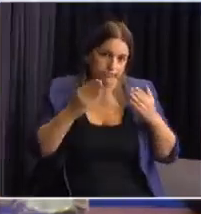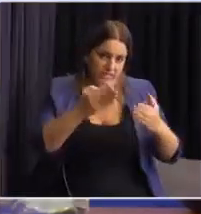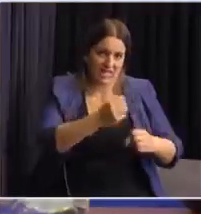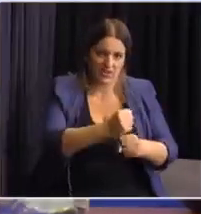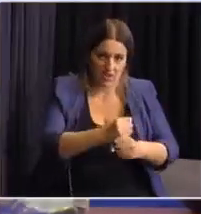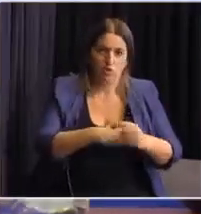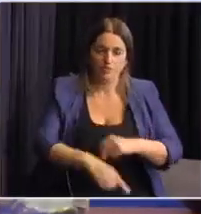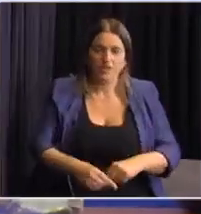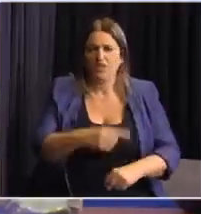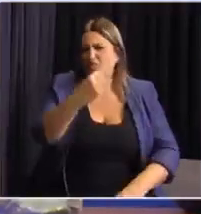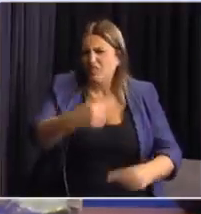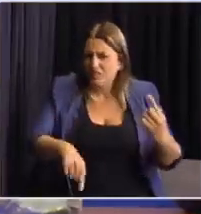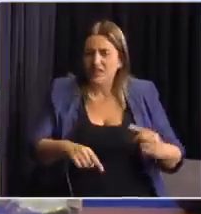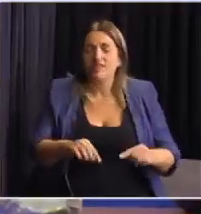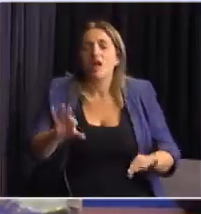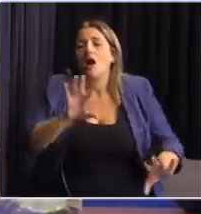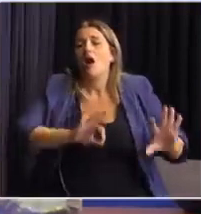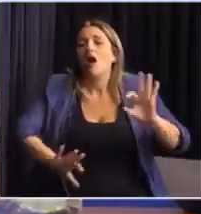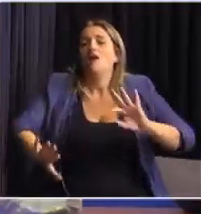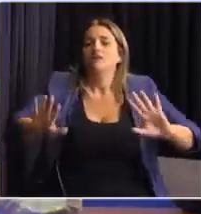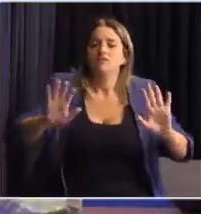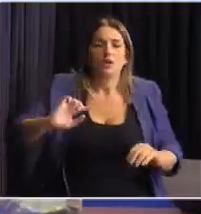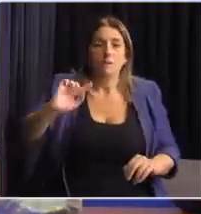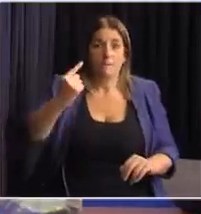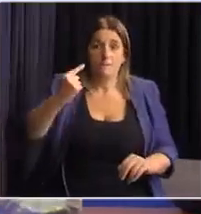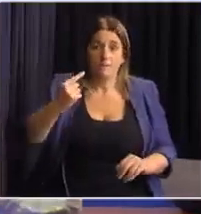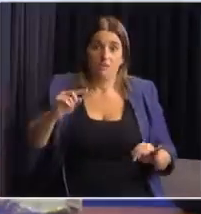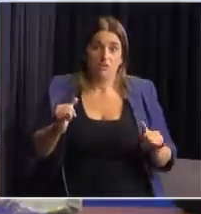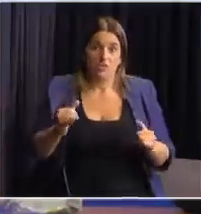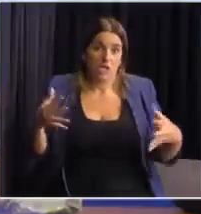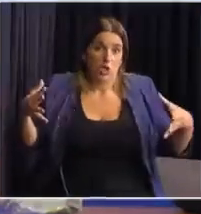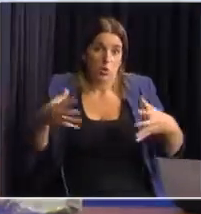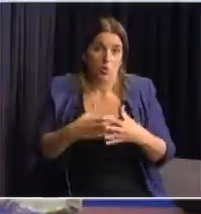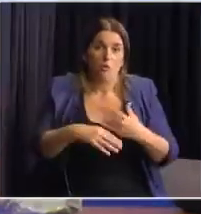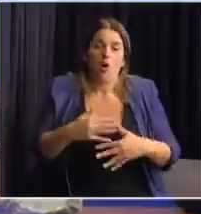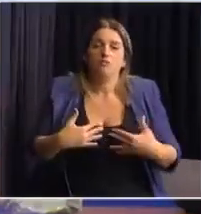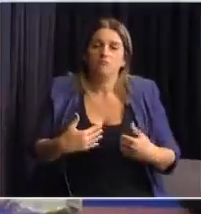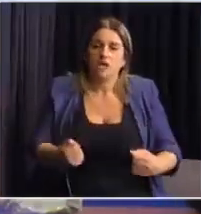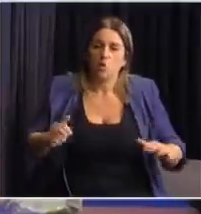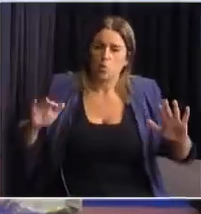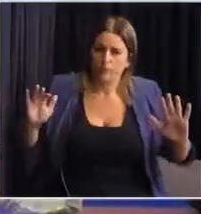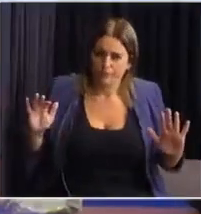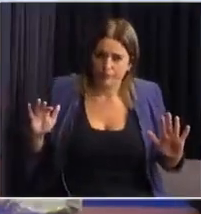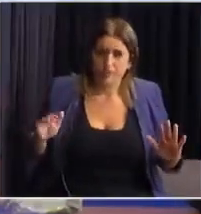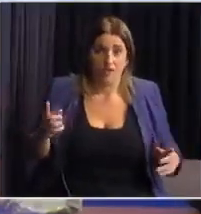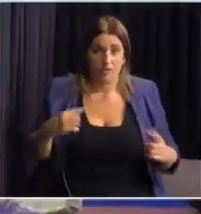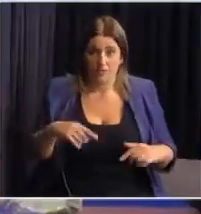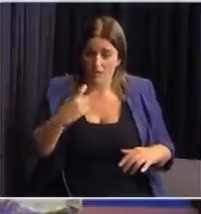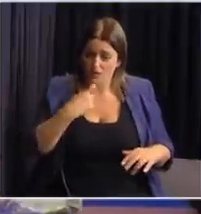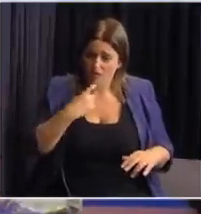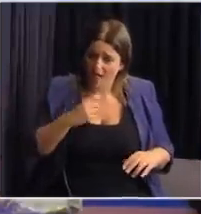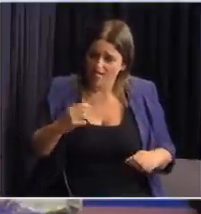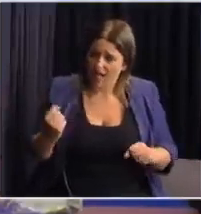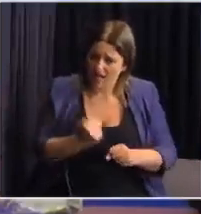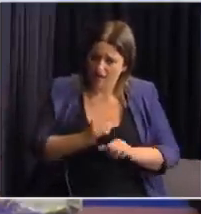distintas alternativas. Lo que primero tenemos redondeado es el sector salud, pero no está terminado el corolario todavía,